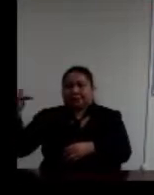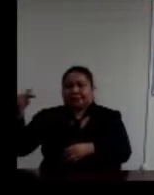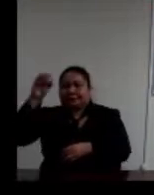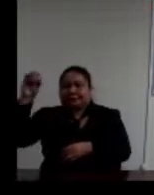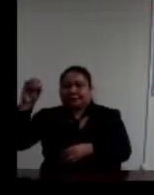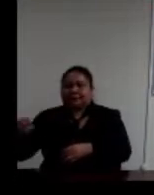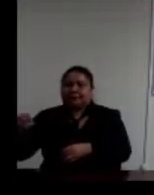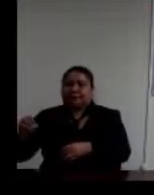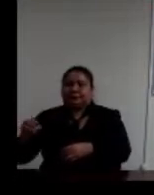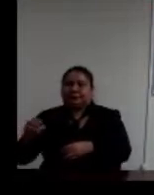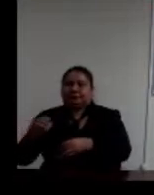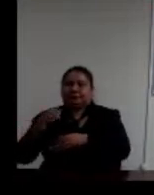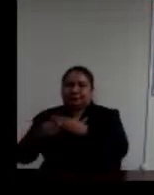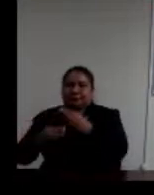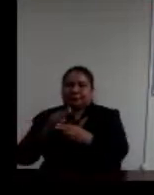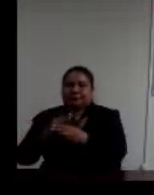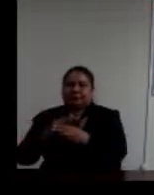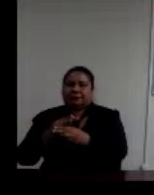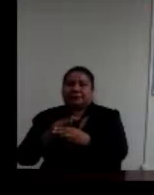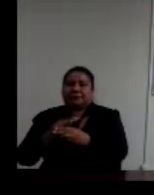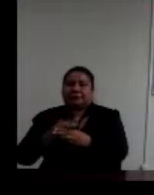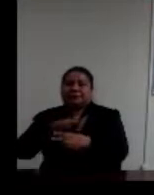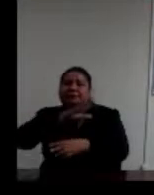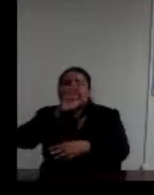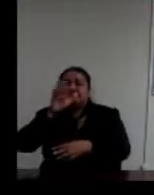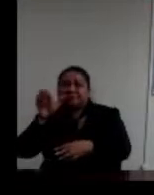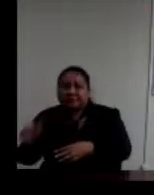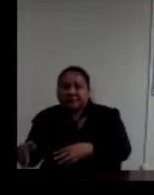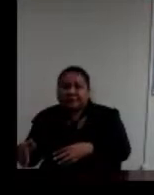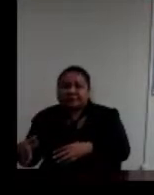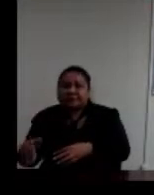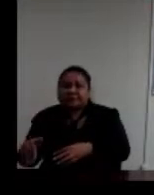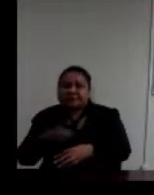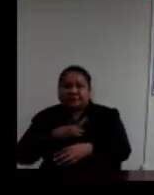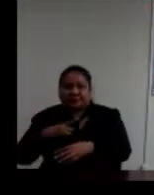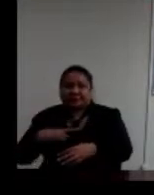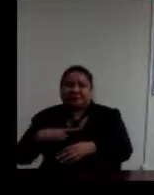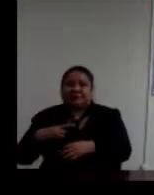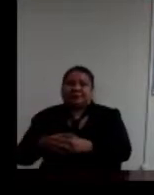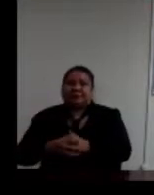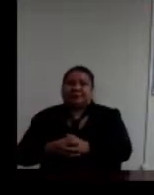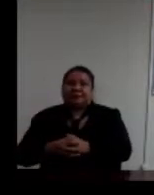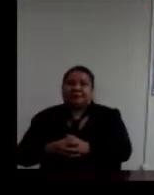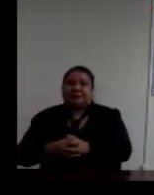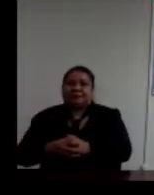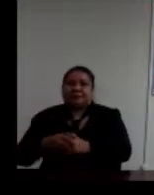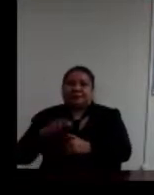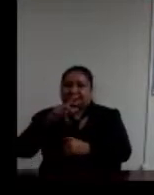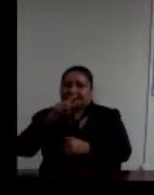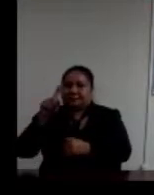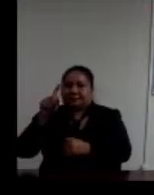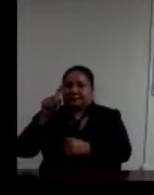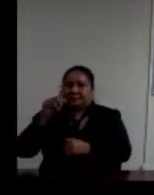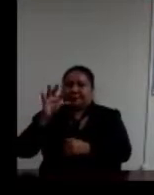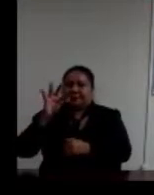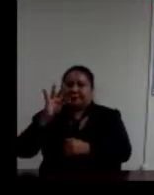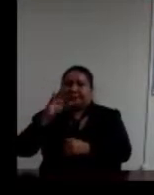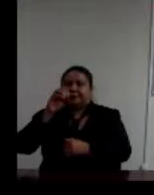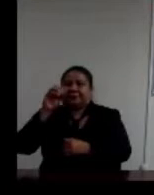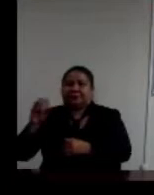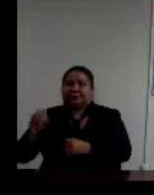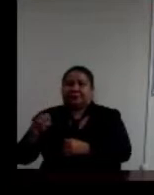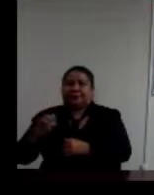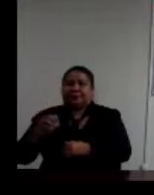Es altamente comórbido. La cuestión de comorbilidad, ahorita la vamos a explicar, significa que aparte de